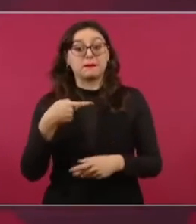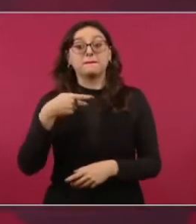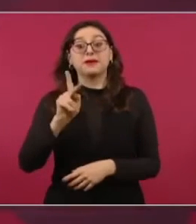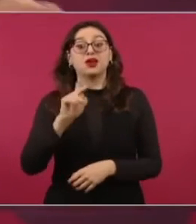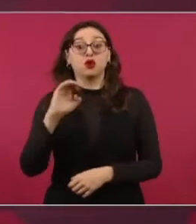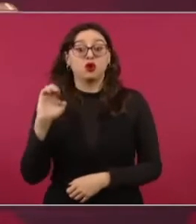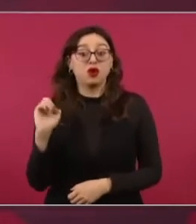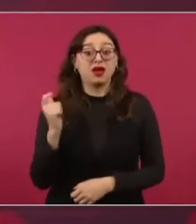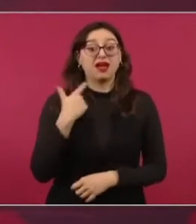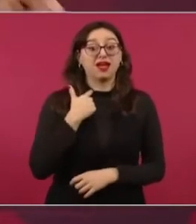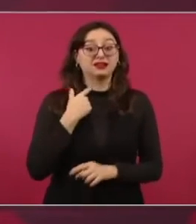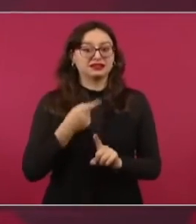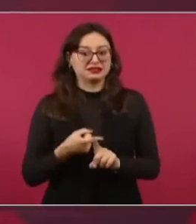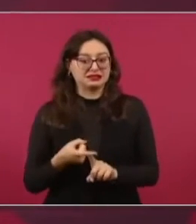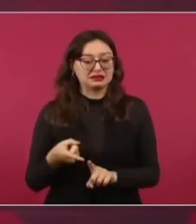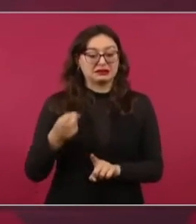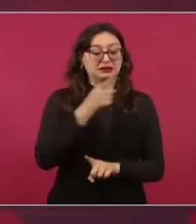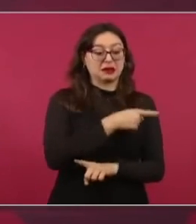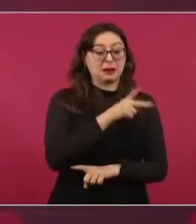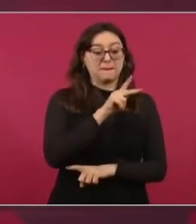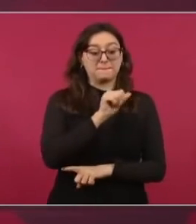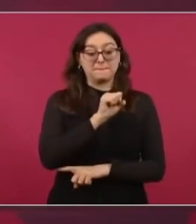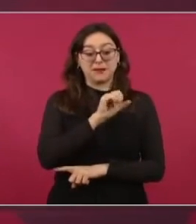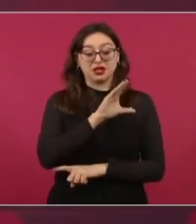es Pascual,